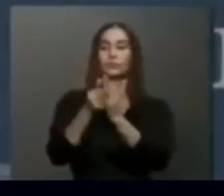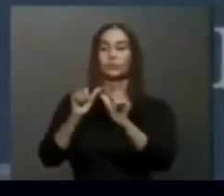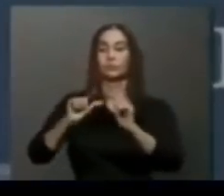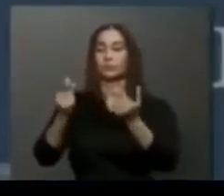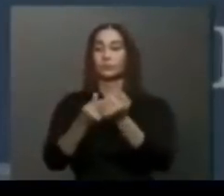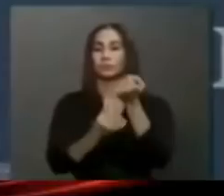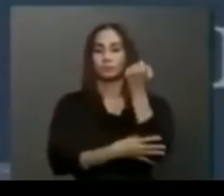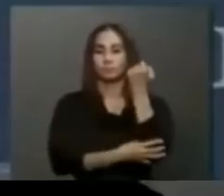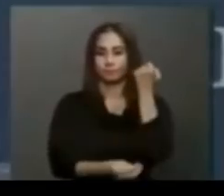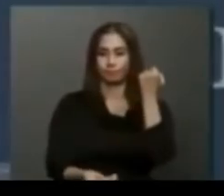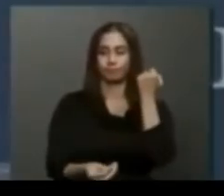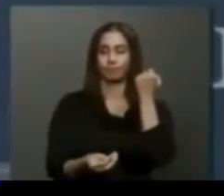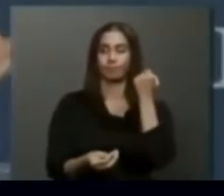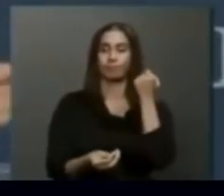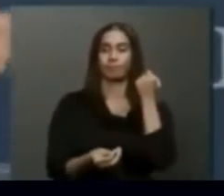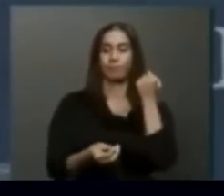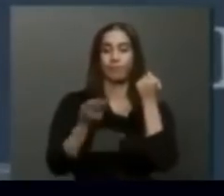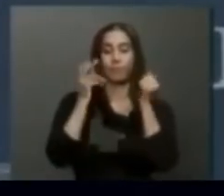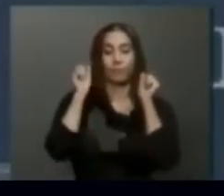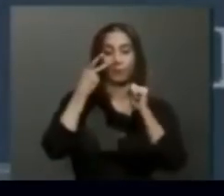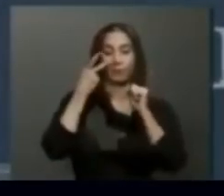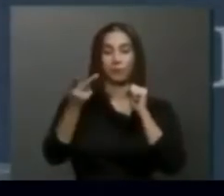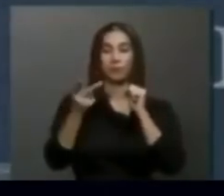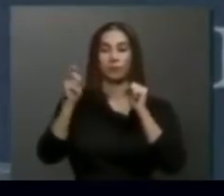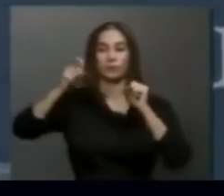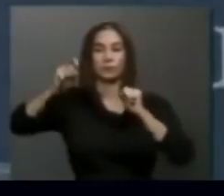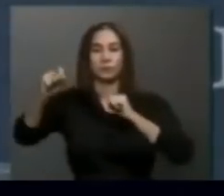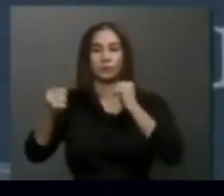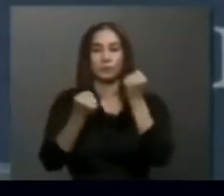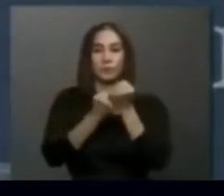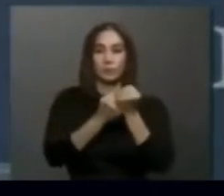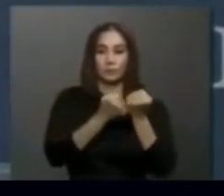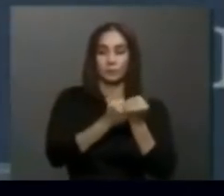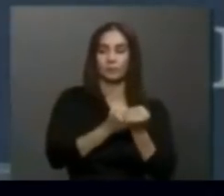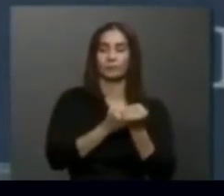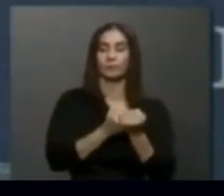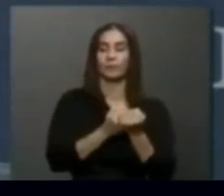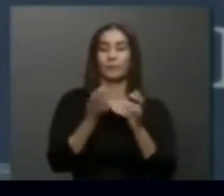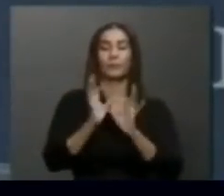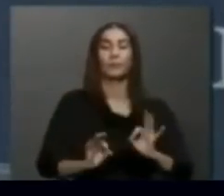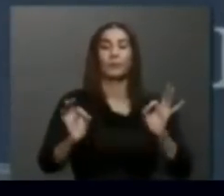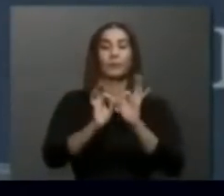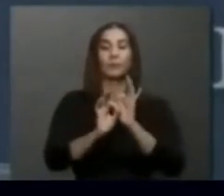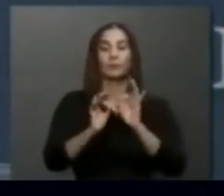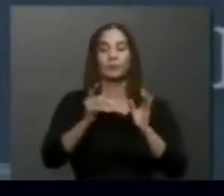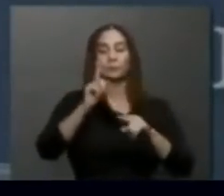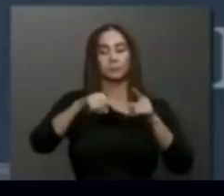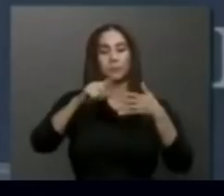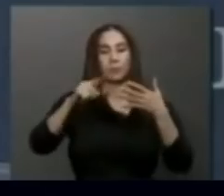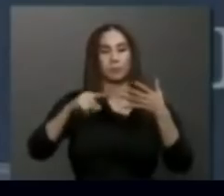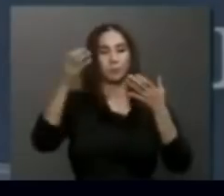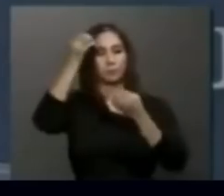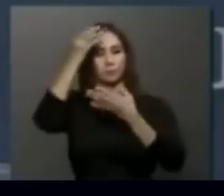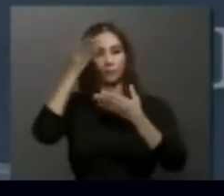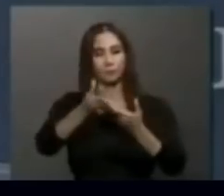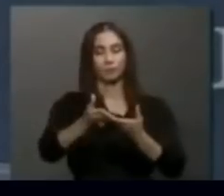sectores vulnerables, que evidentemente requieren un acompañamiento. Y es importante que destaquemos algunas informaciones a propósito